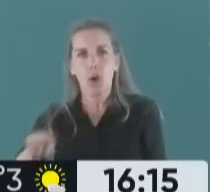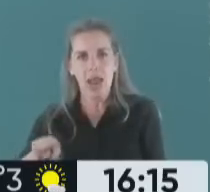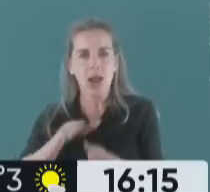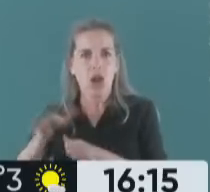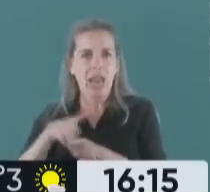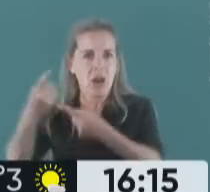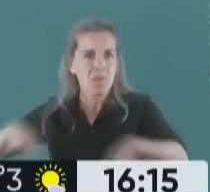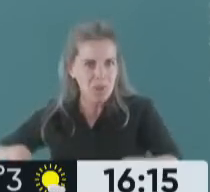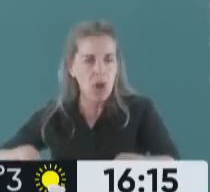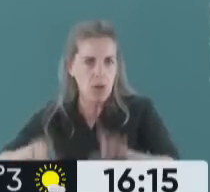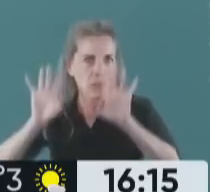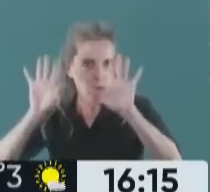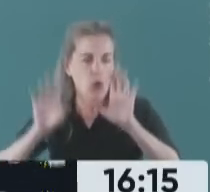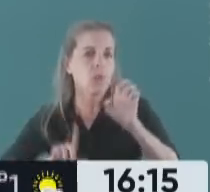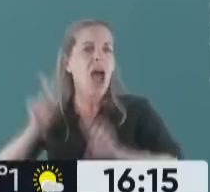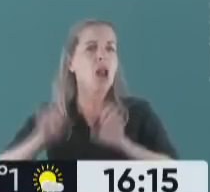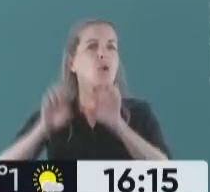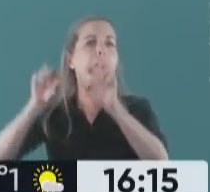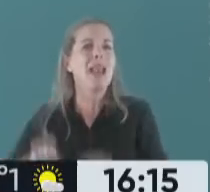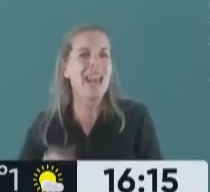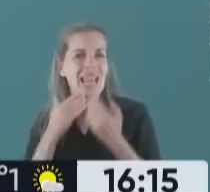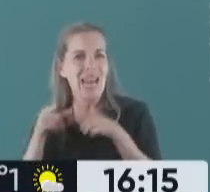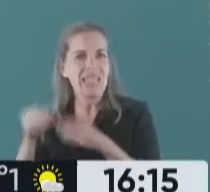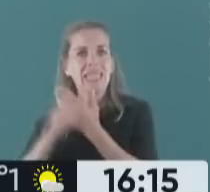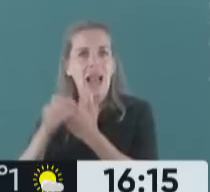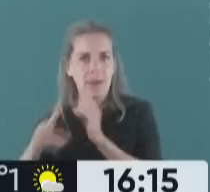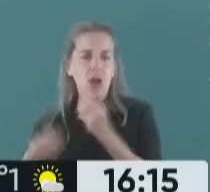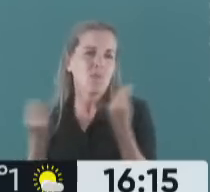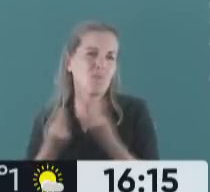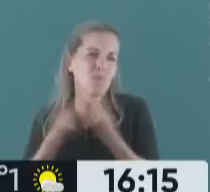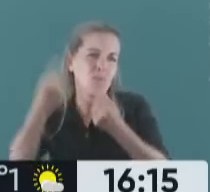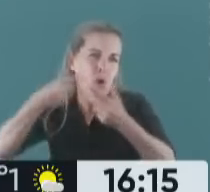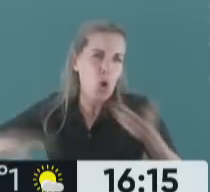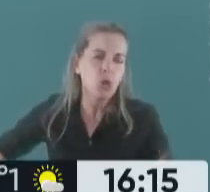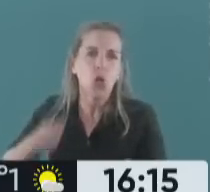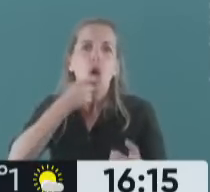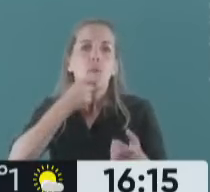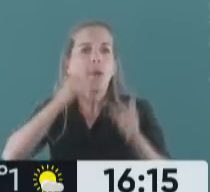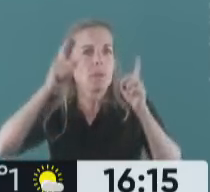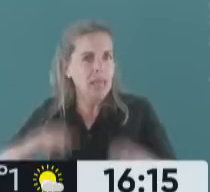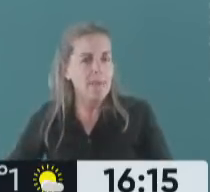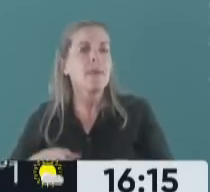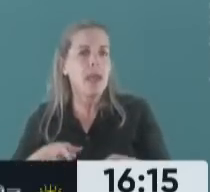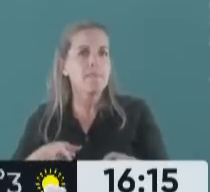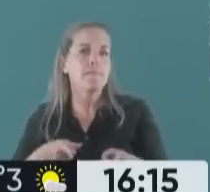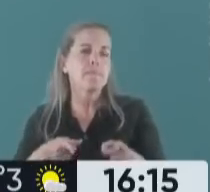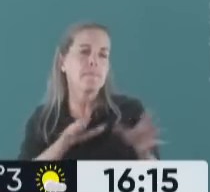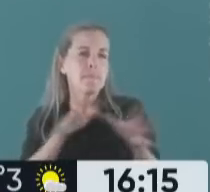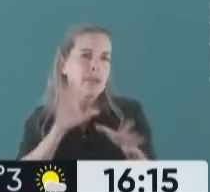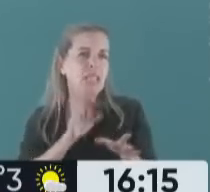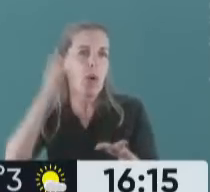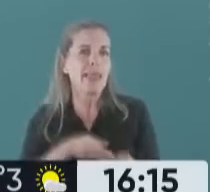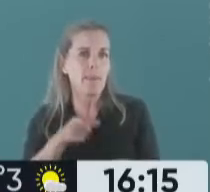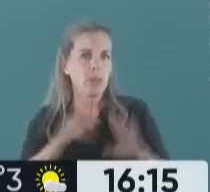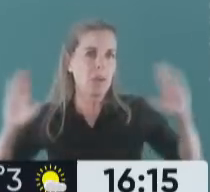solo algunas de las políticas que ha llevado adelante este ministerio y que por supuesto hay muchas más, como por ejemplo que descendió también muchísimo, casi a la mitad, la